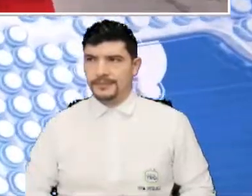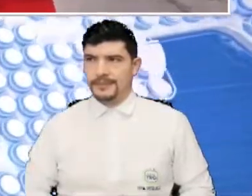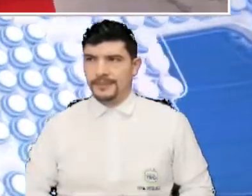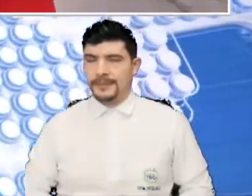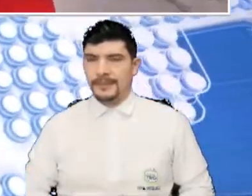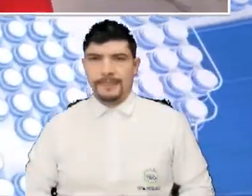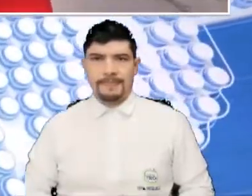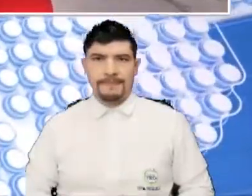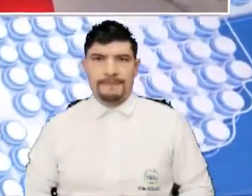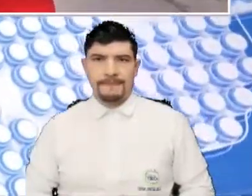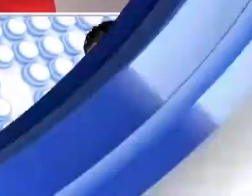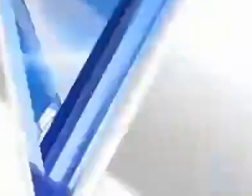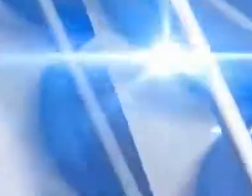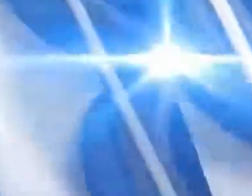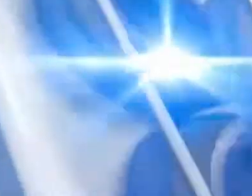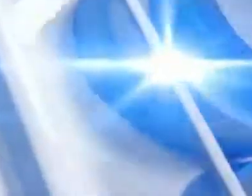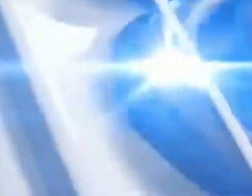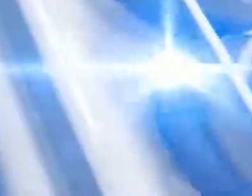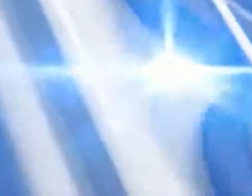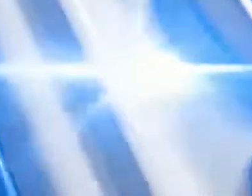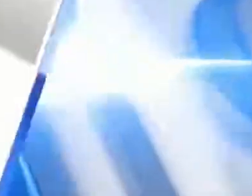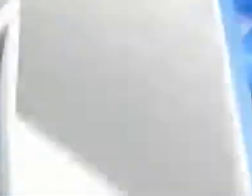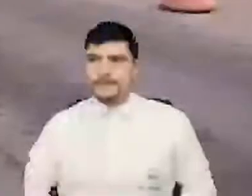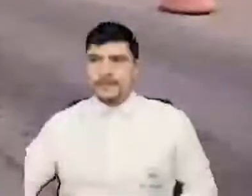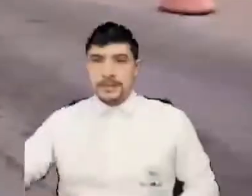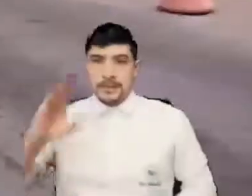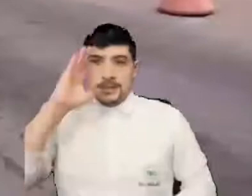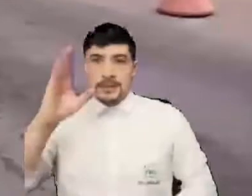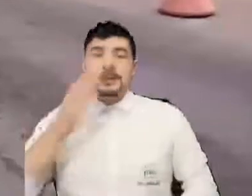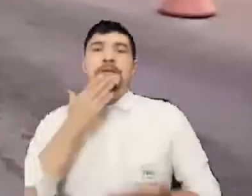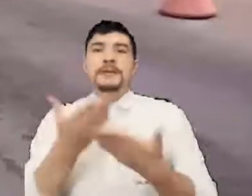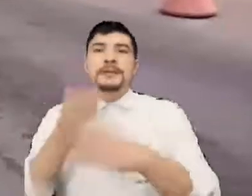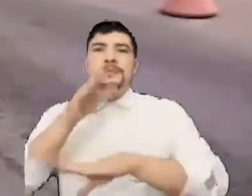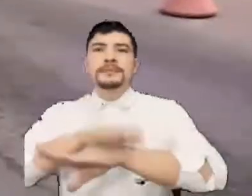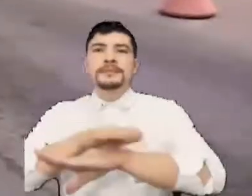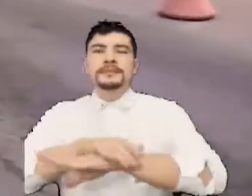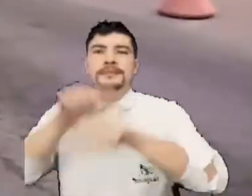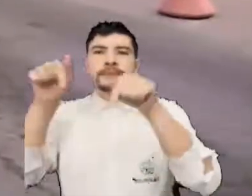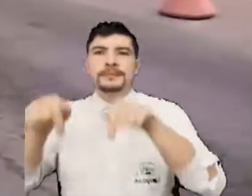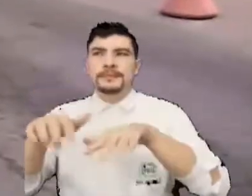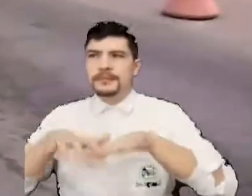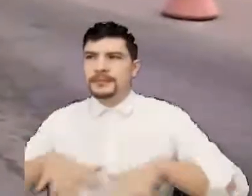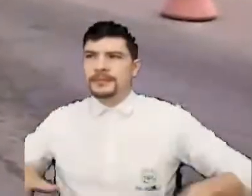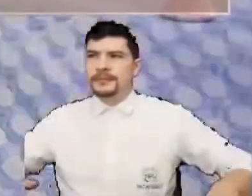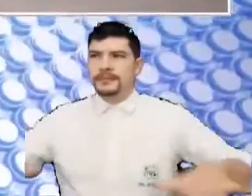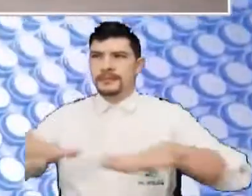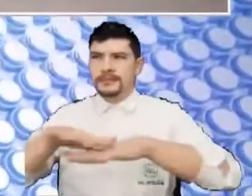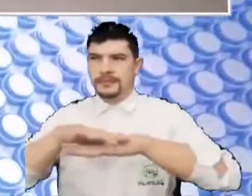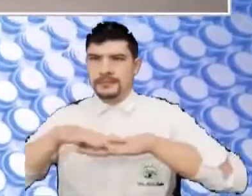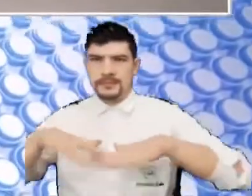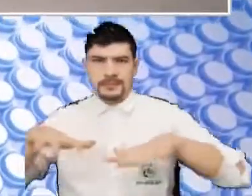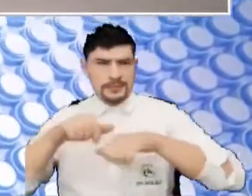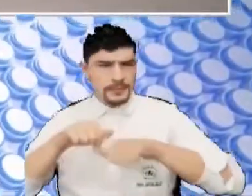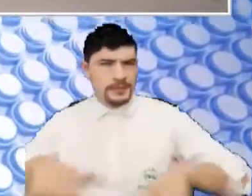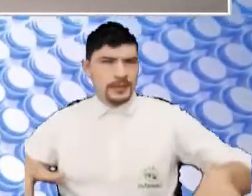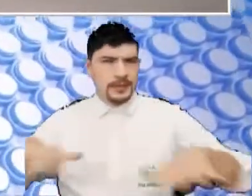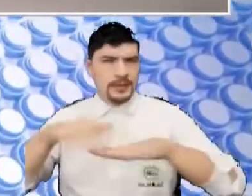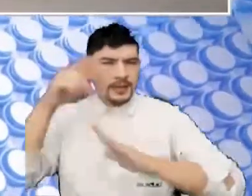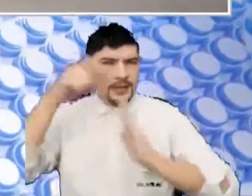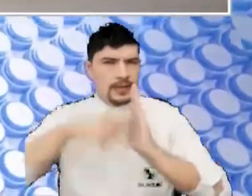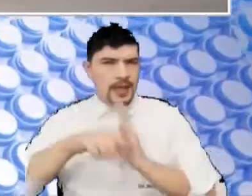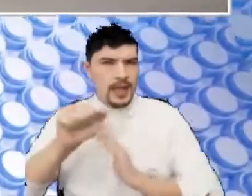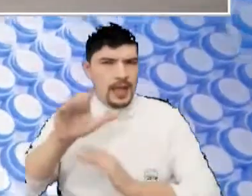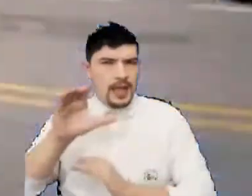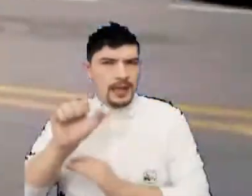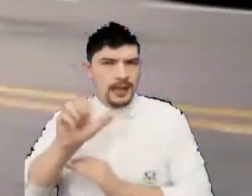Televidentes y compañeros, sí, un saludo muy especial. Precisamente nos encontramos en el peaje de Los Acacios, donde pues precisamente las autoridades,